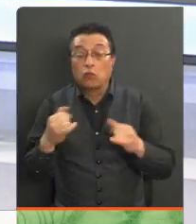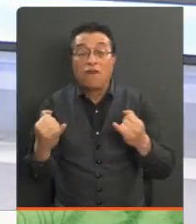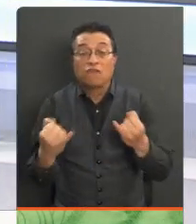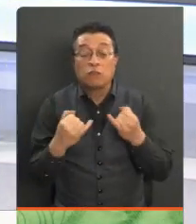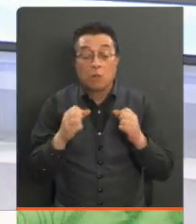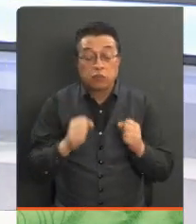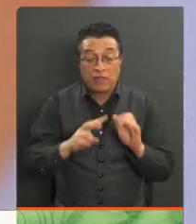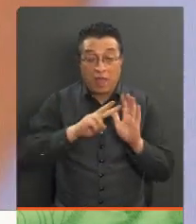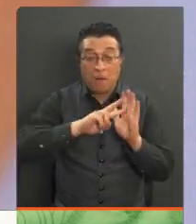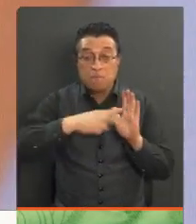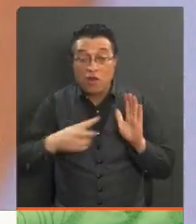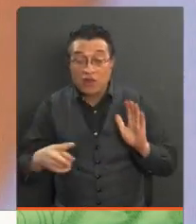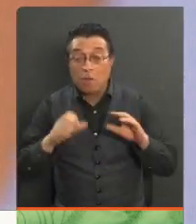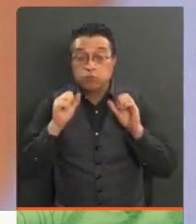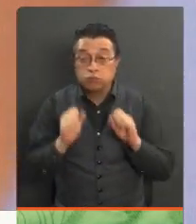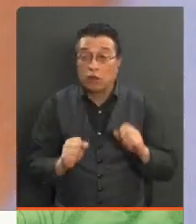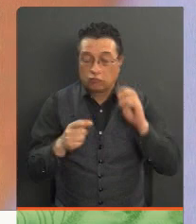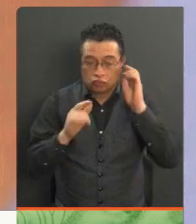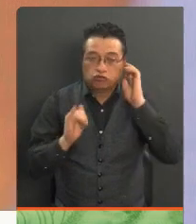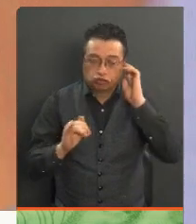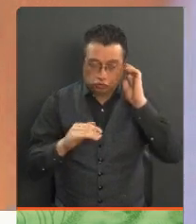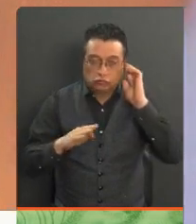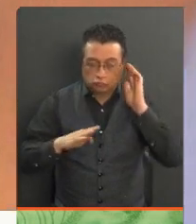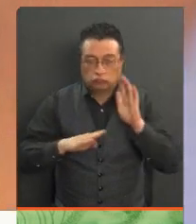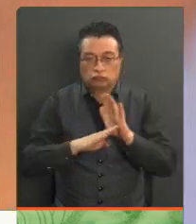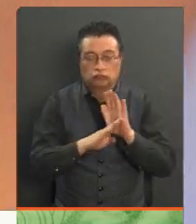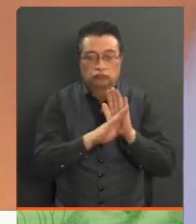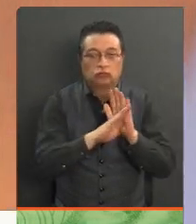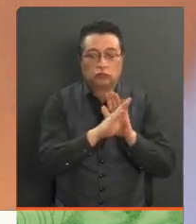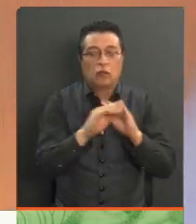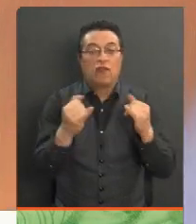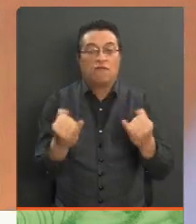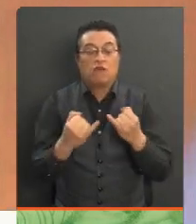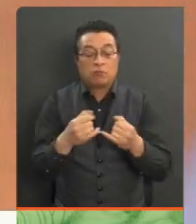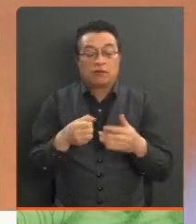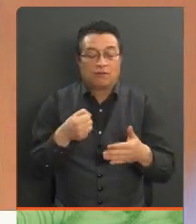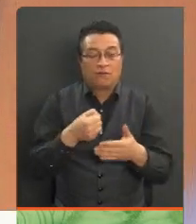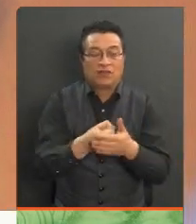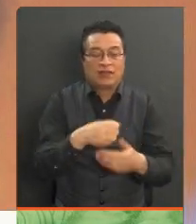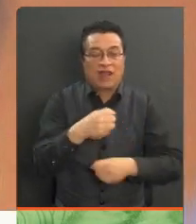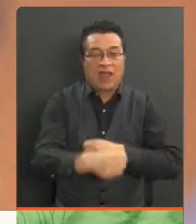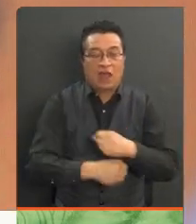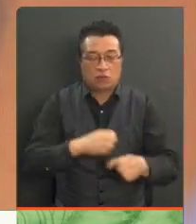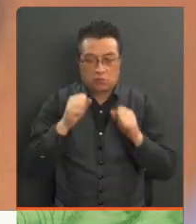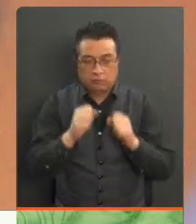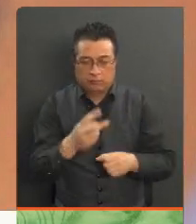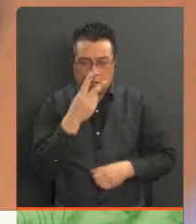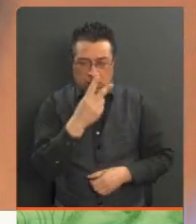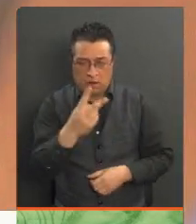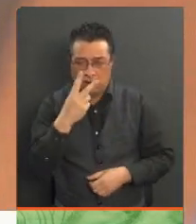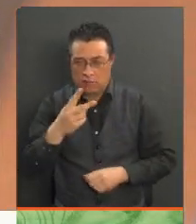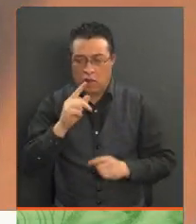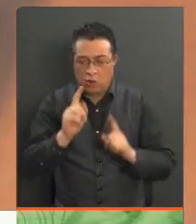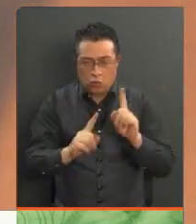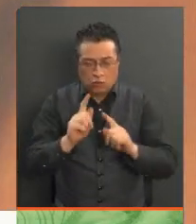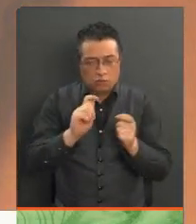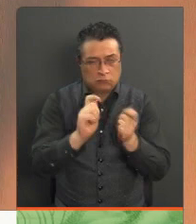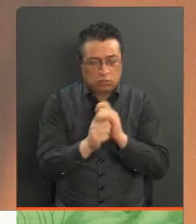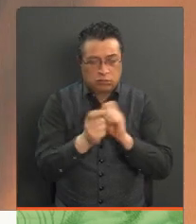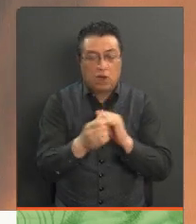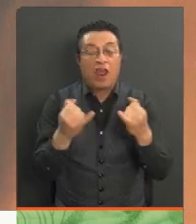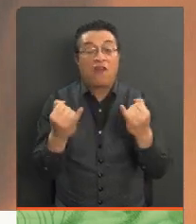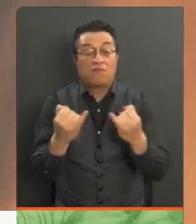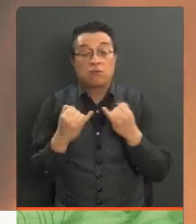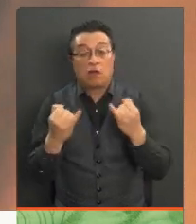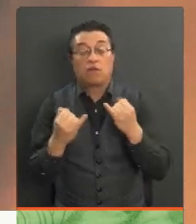Sí, va a ir subiendo, van a ir pasando informes de aquí hasta final de año. Pueden ir viendo algunas correcciones esos informes de acuerdo a